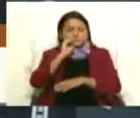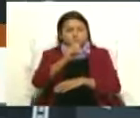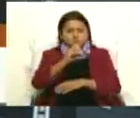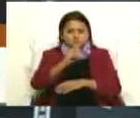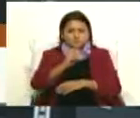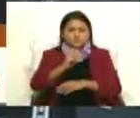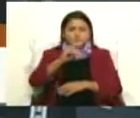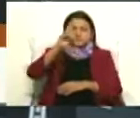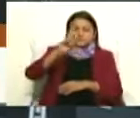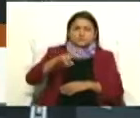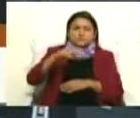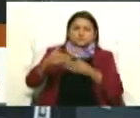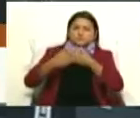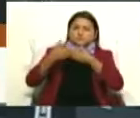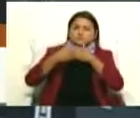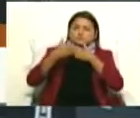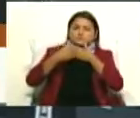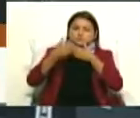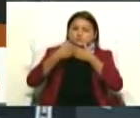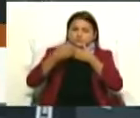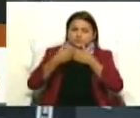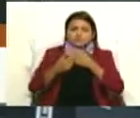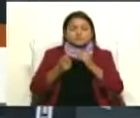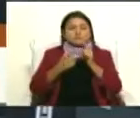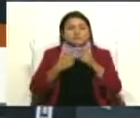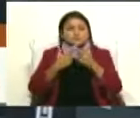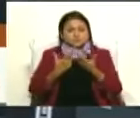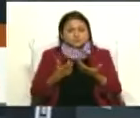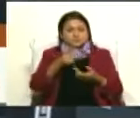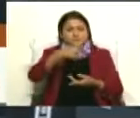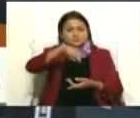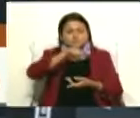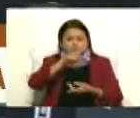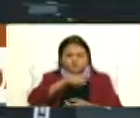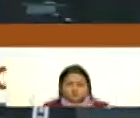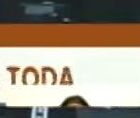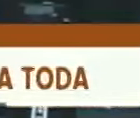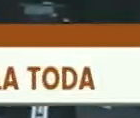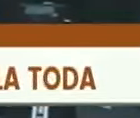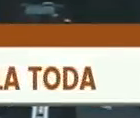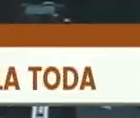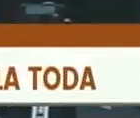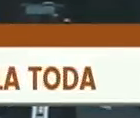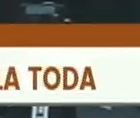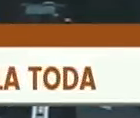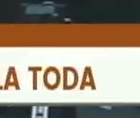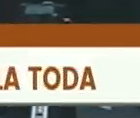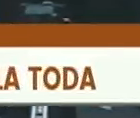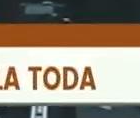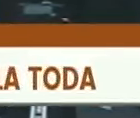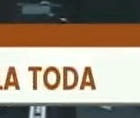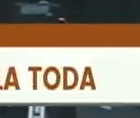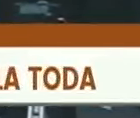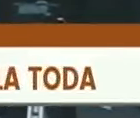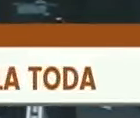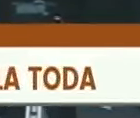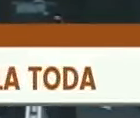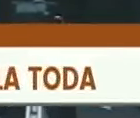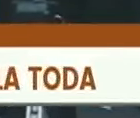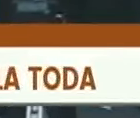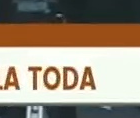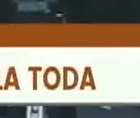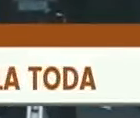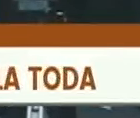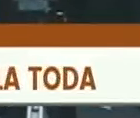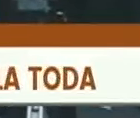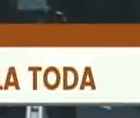nos ha amedrentado imperio alguno, con esa fuerza, con esa voluntad, con ese orgullo, con ese honor y